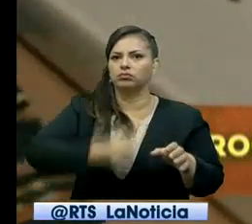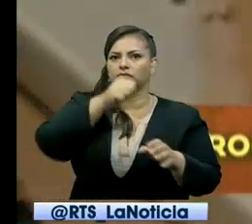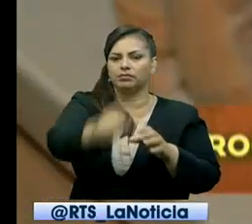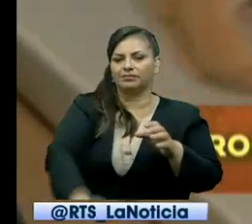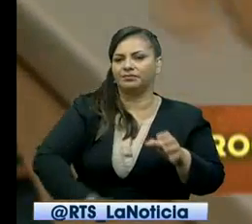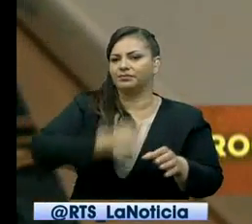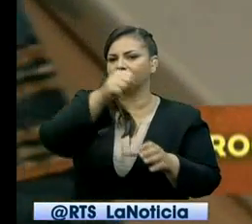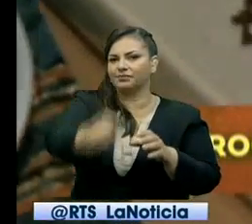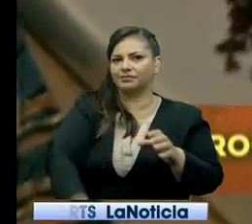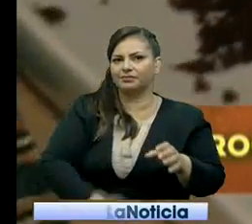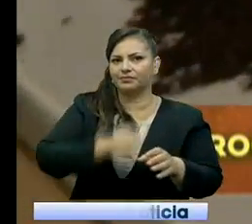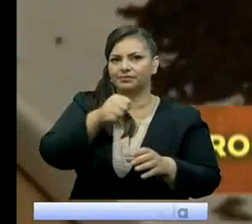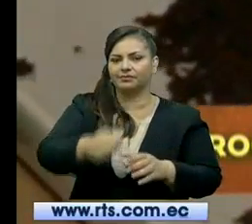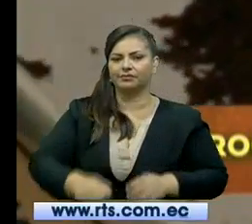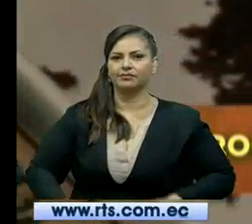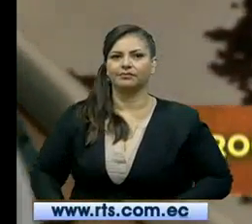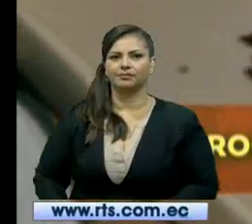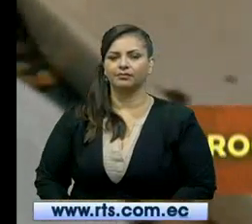ahora